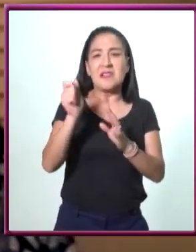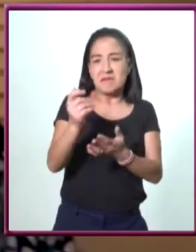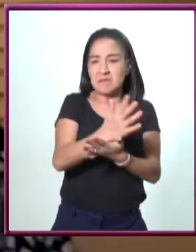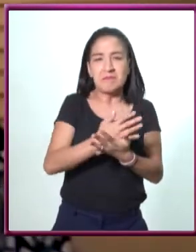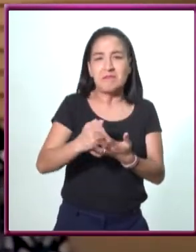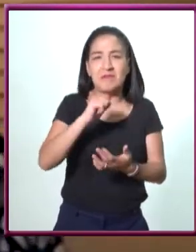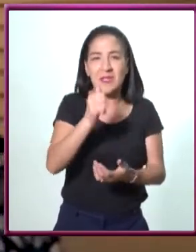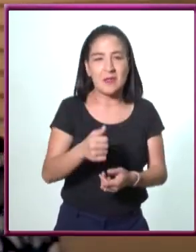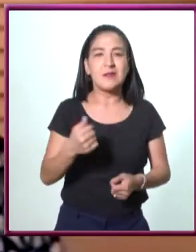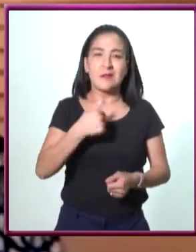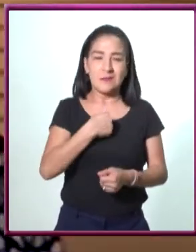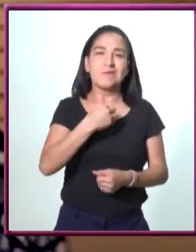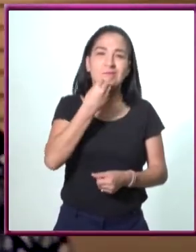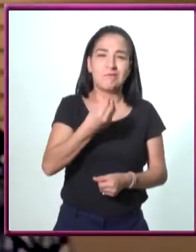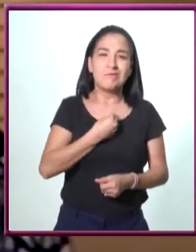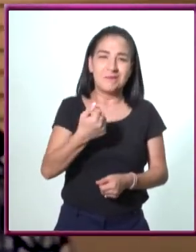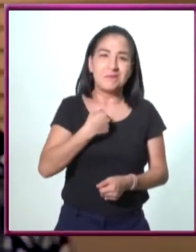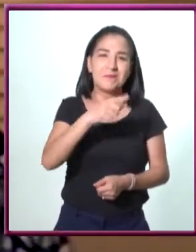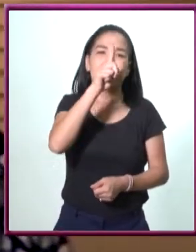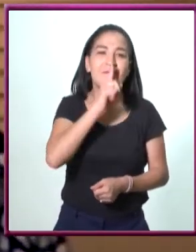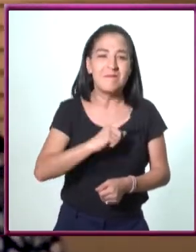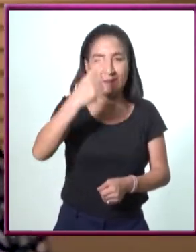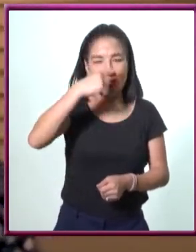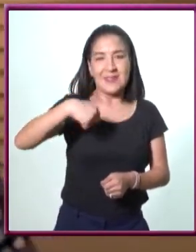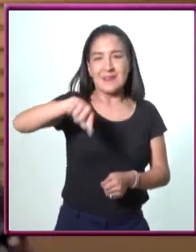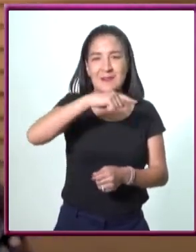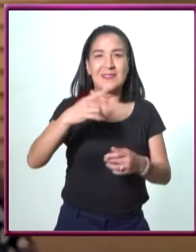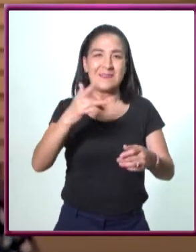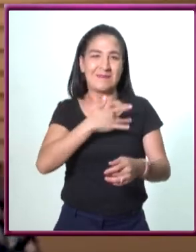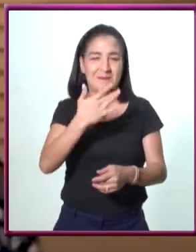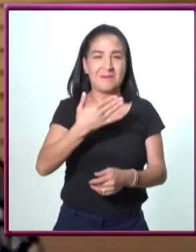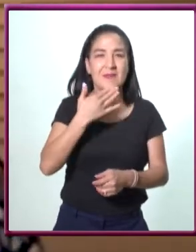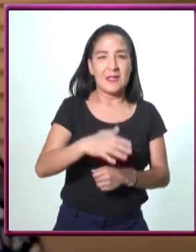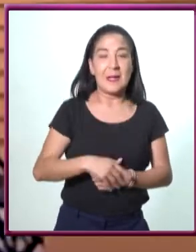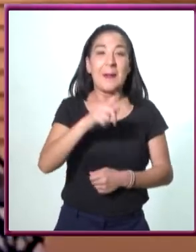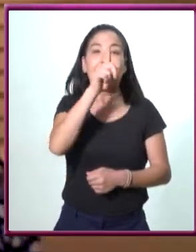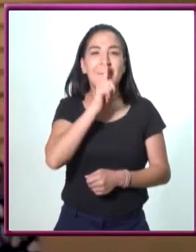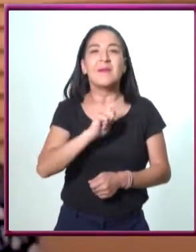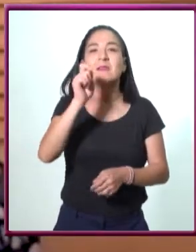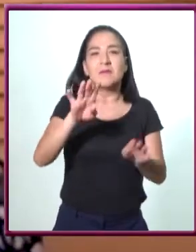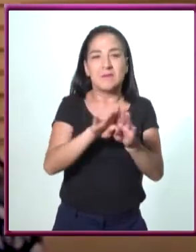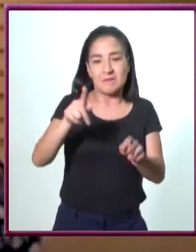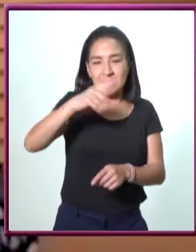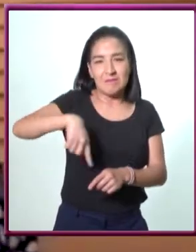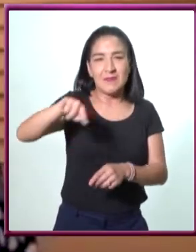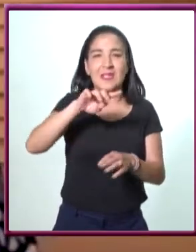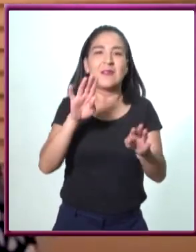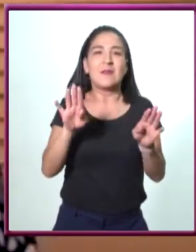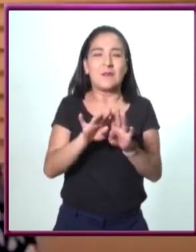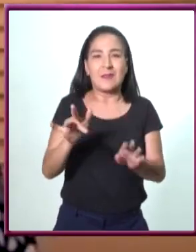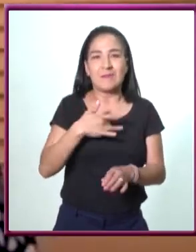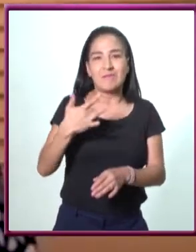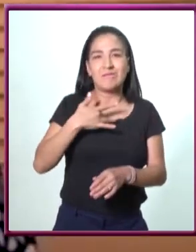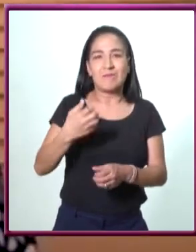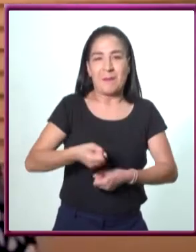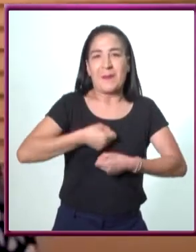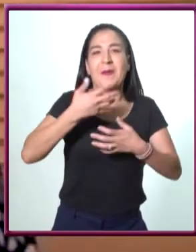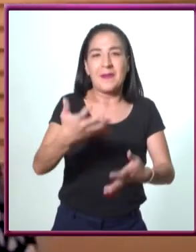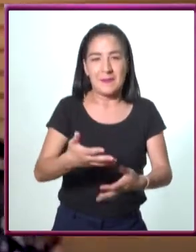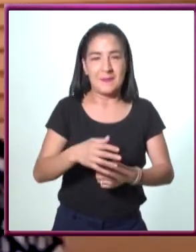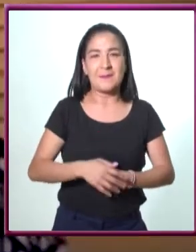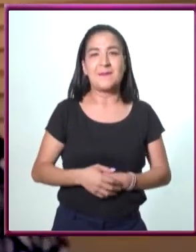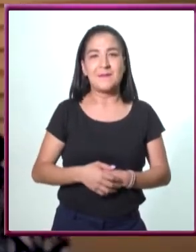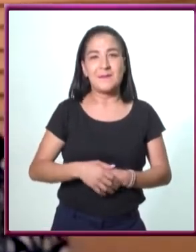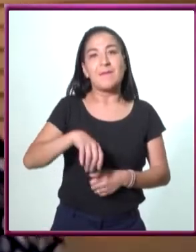ganancia. Tengo que mentir para disminuir esta ansiedad. Entonces, la mitomanía es la mentira compulsiva. Esa es la